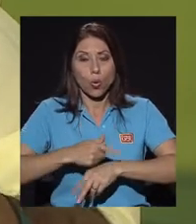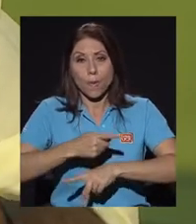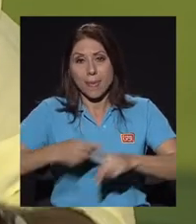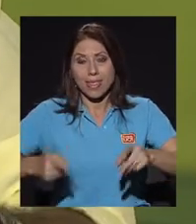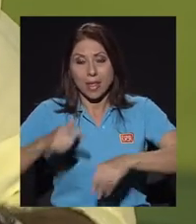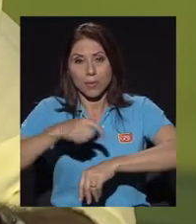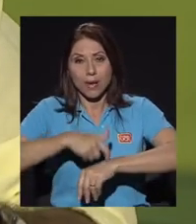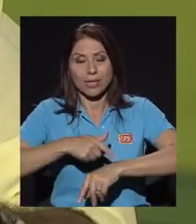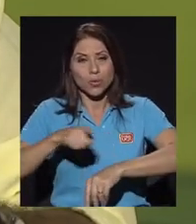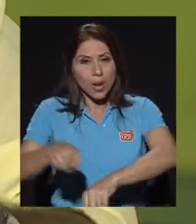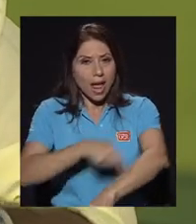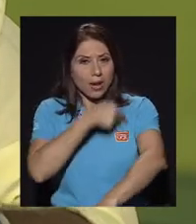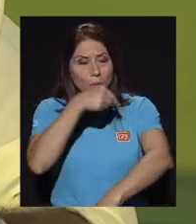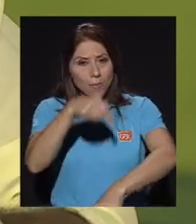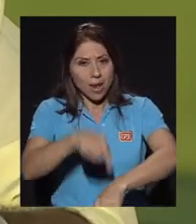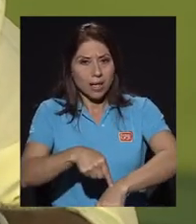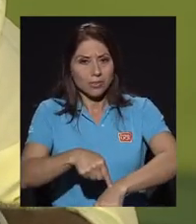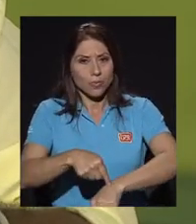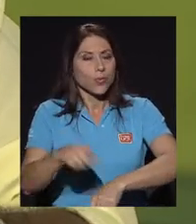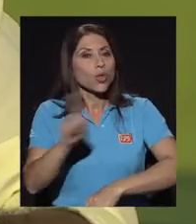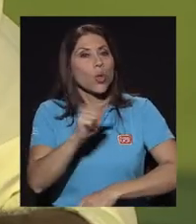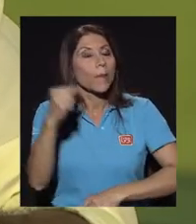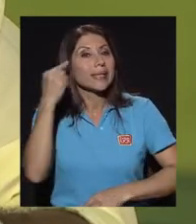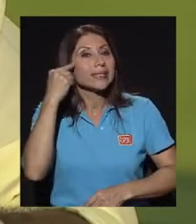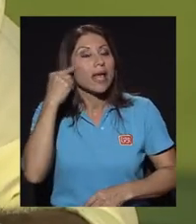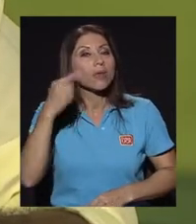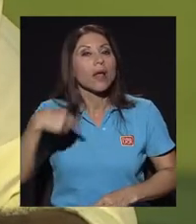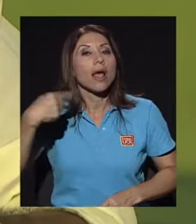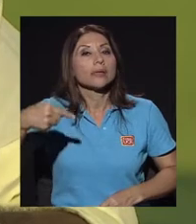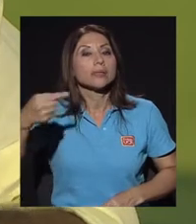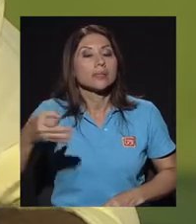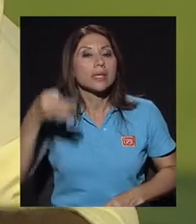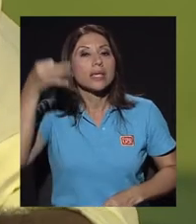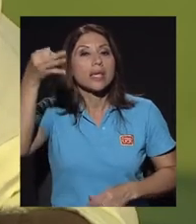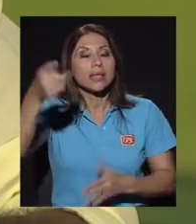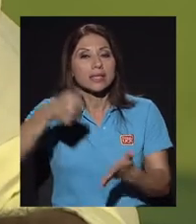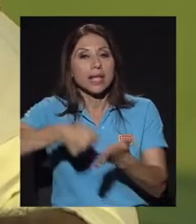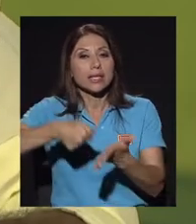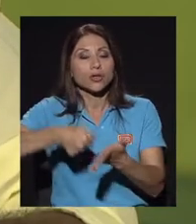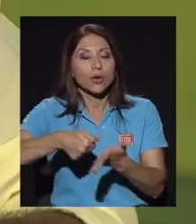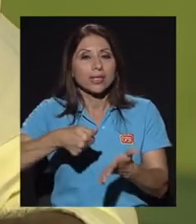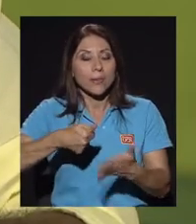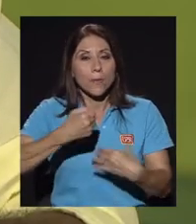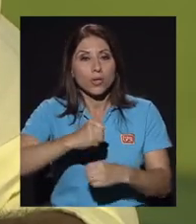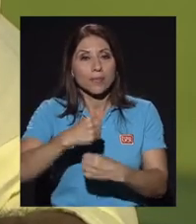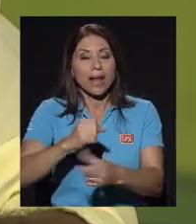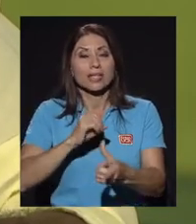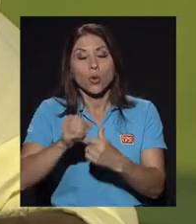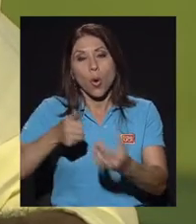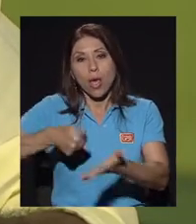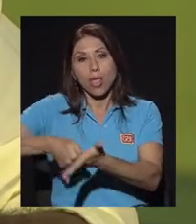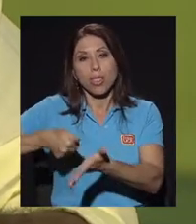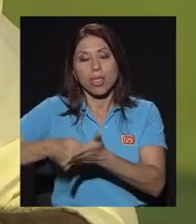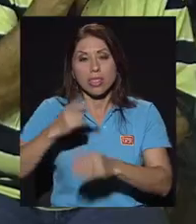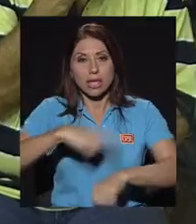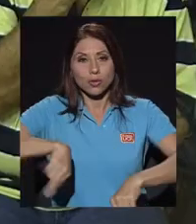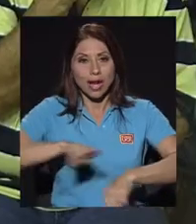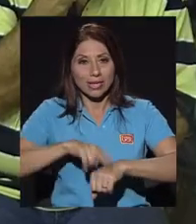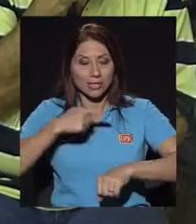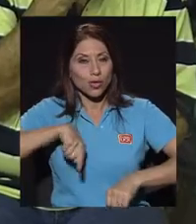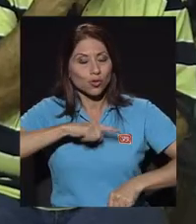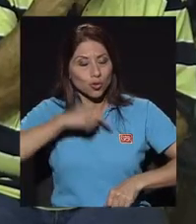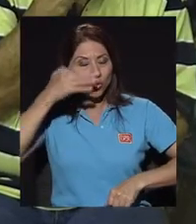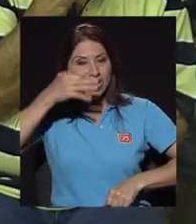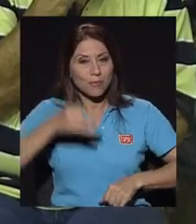y a largo plazo en lo posible, no pensando en las siguientes elecciones municipales o nacionales. Creemos que podemos